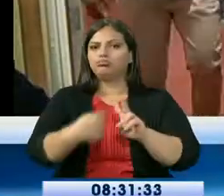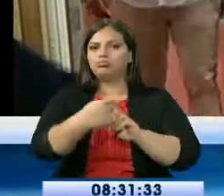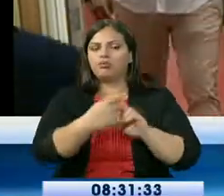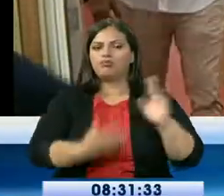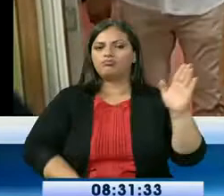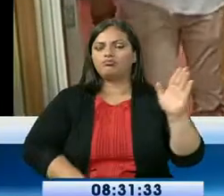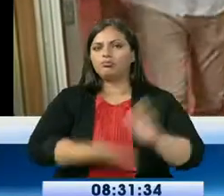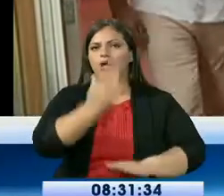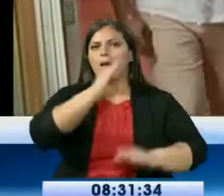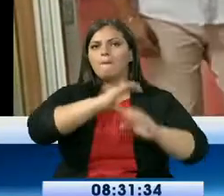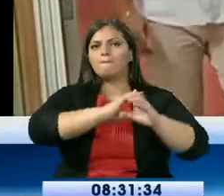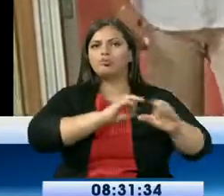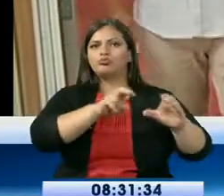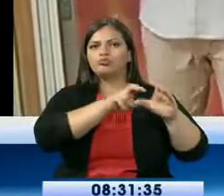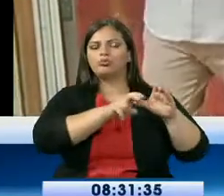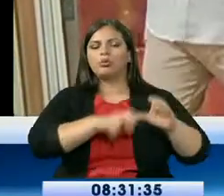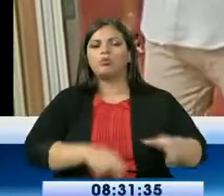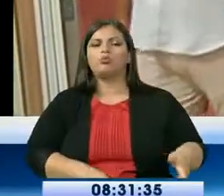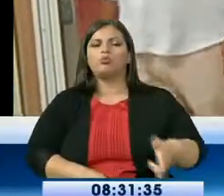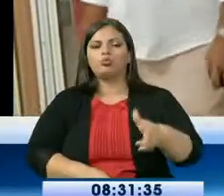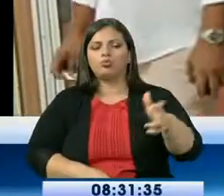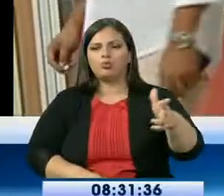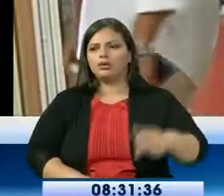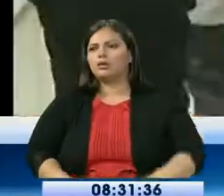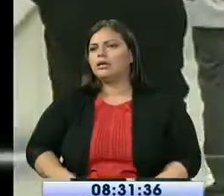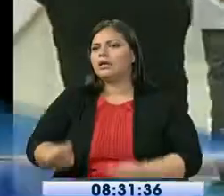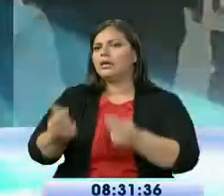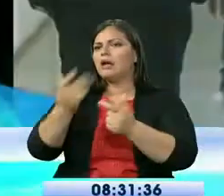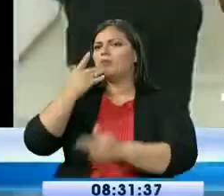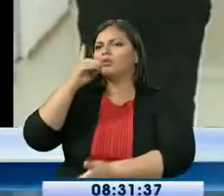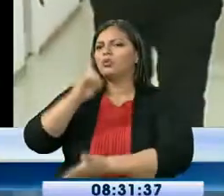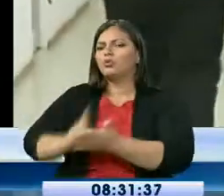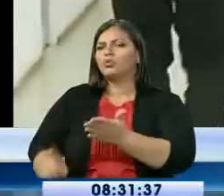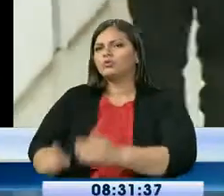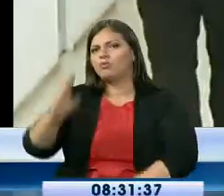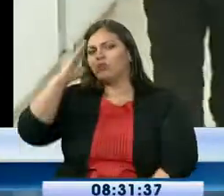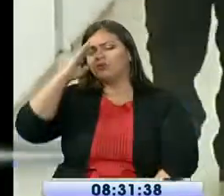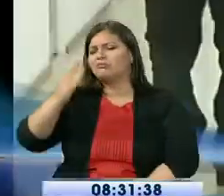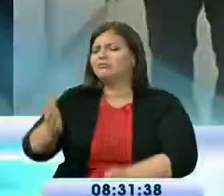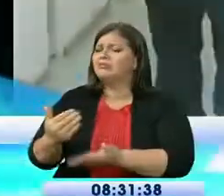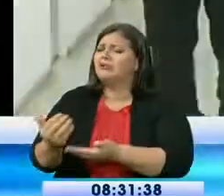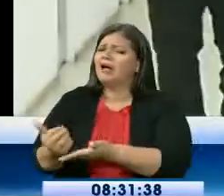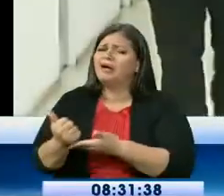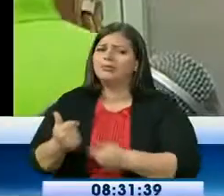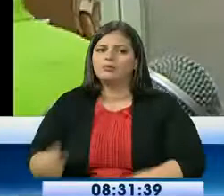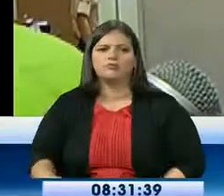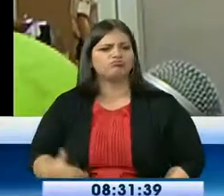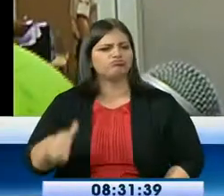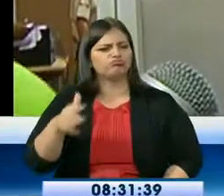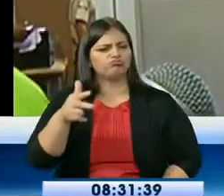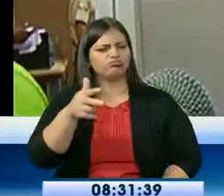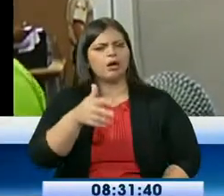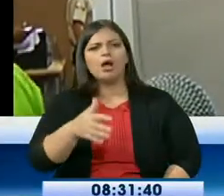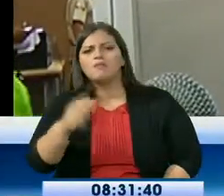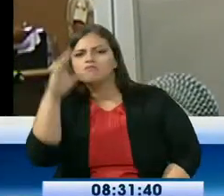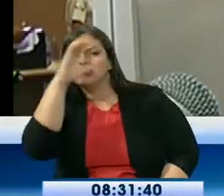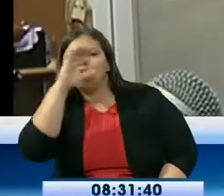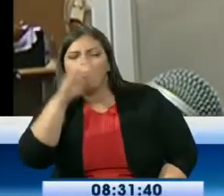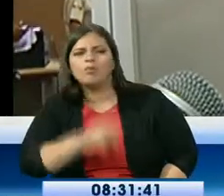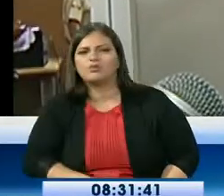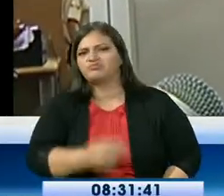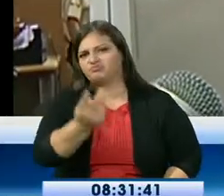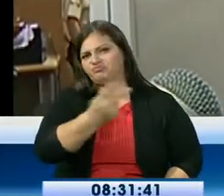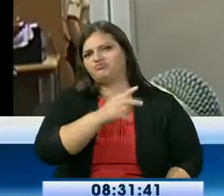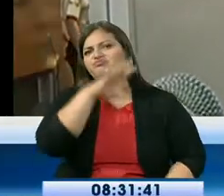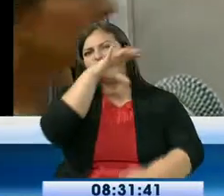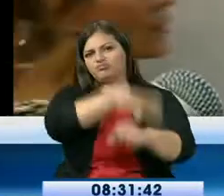colaboraron de Bellavista, las motos fueron capturados. Y puestos a órdenes de la justicia. Podría tratarse de un delito de robo con